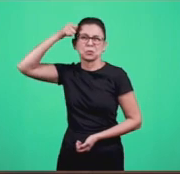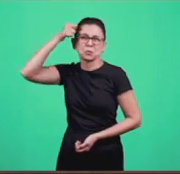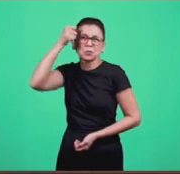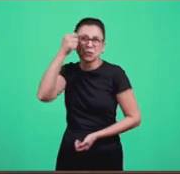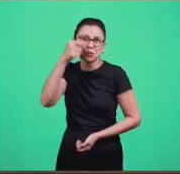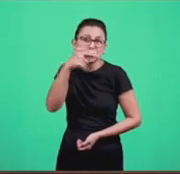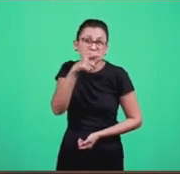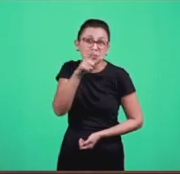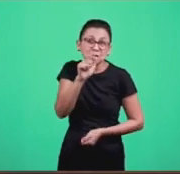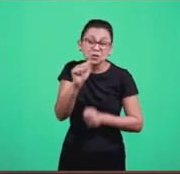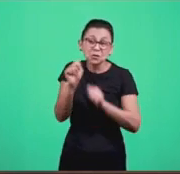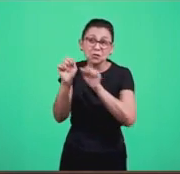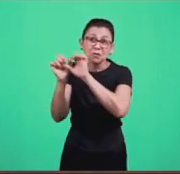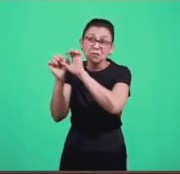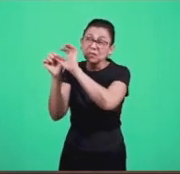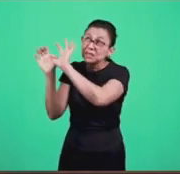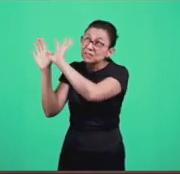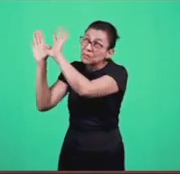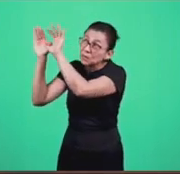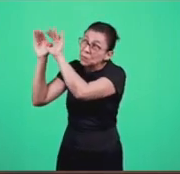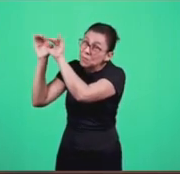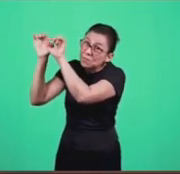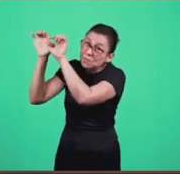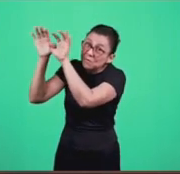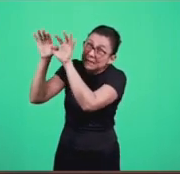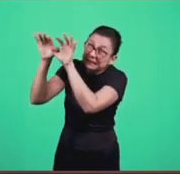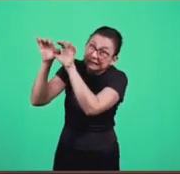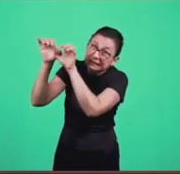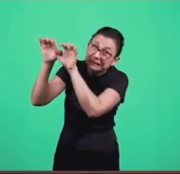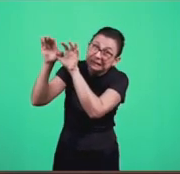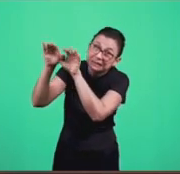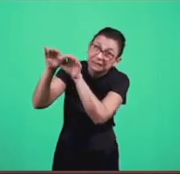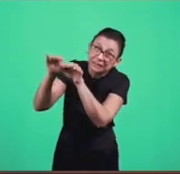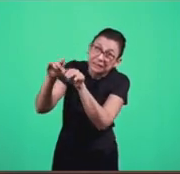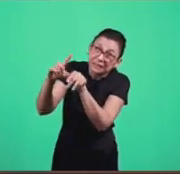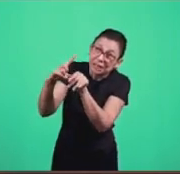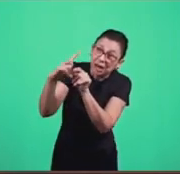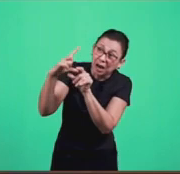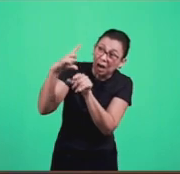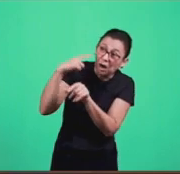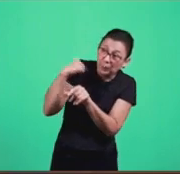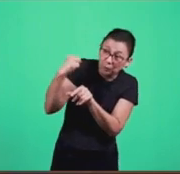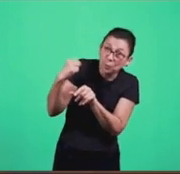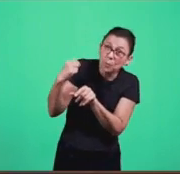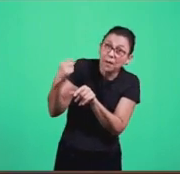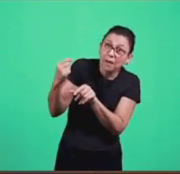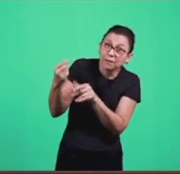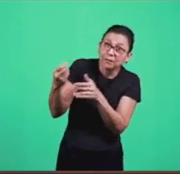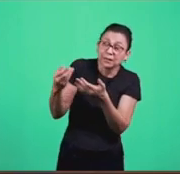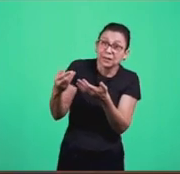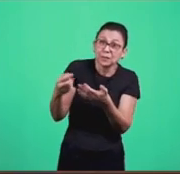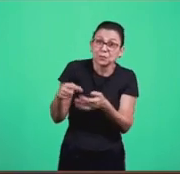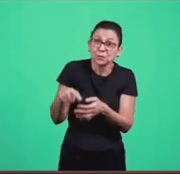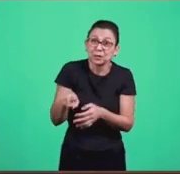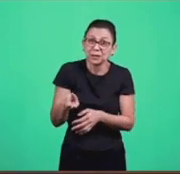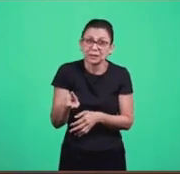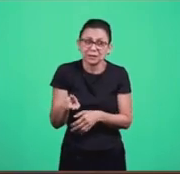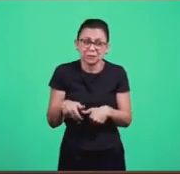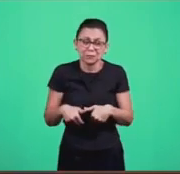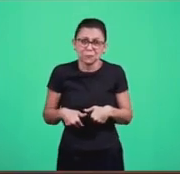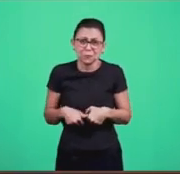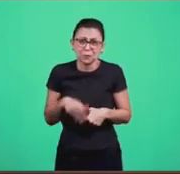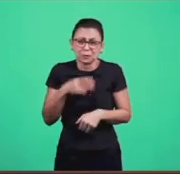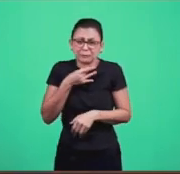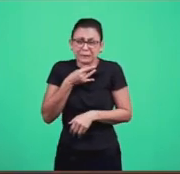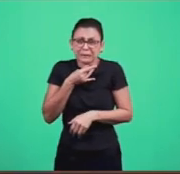pensamiento? Ah, difícil, ¿no? Ese bicho me va a querer comer, ¿no? Porque todo hay escasez, hay hambre, hay